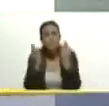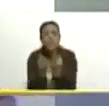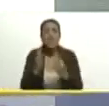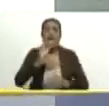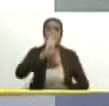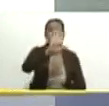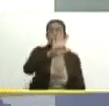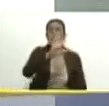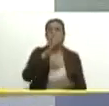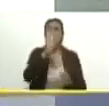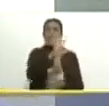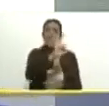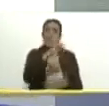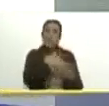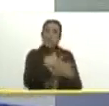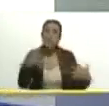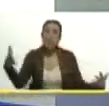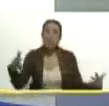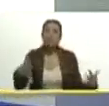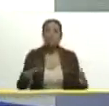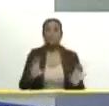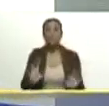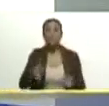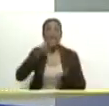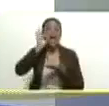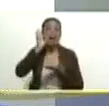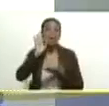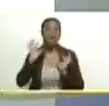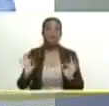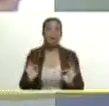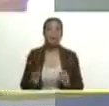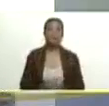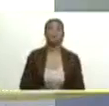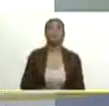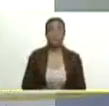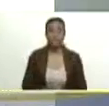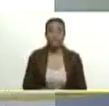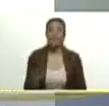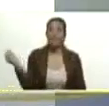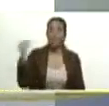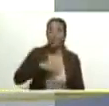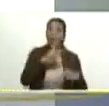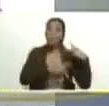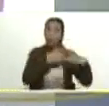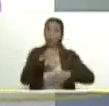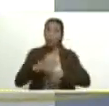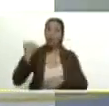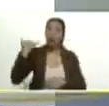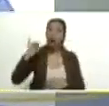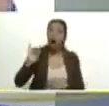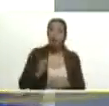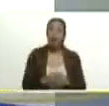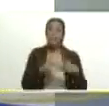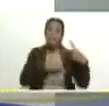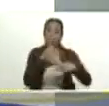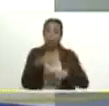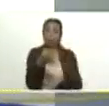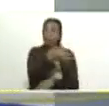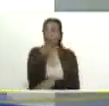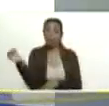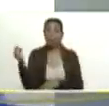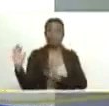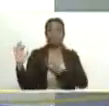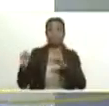a 2.800.000 quintales promedio año de café. Y la producción que tenemos ya es una producción